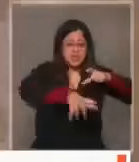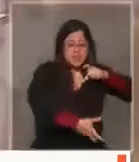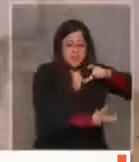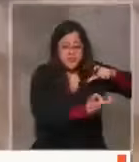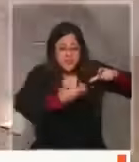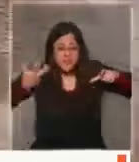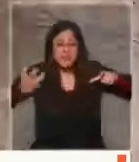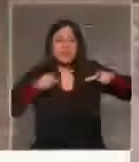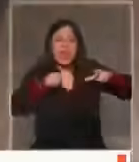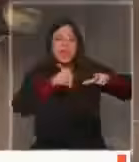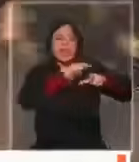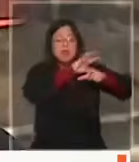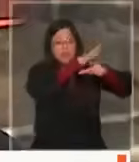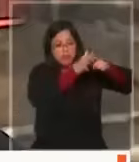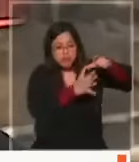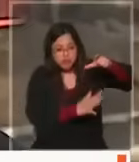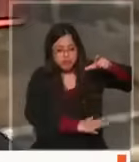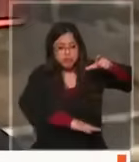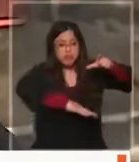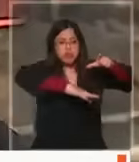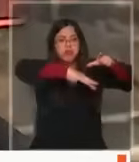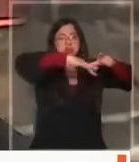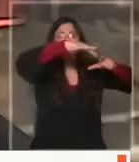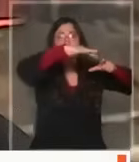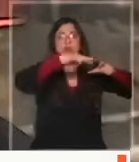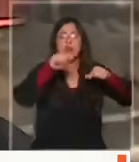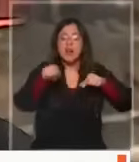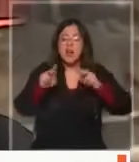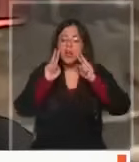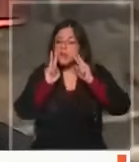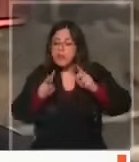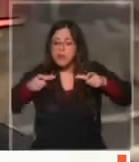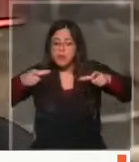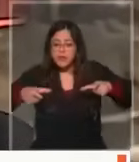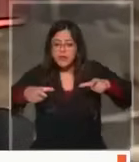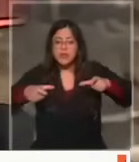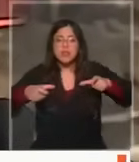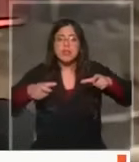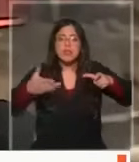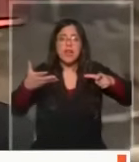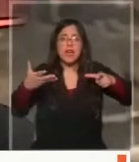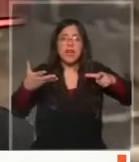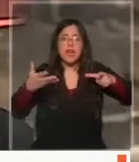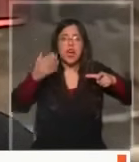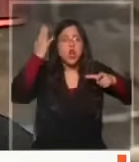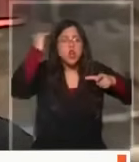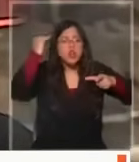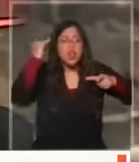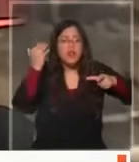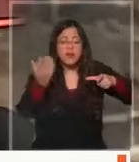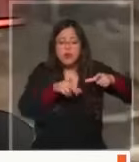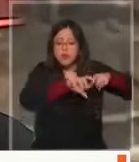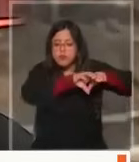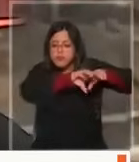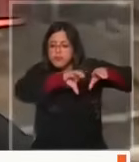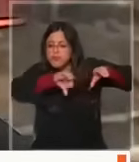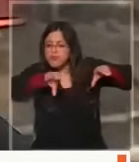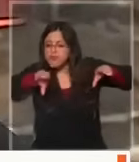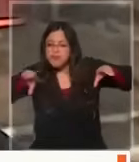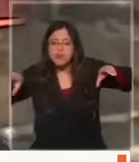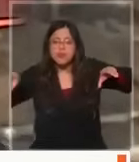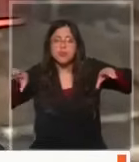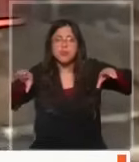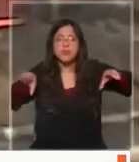las inundaciones pasadas. Por abajo nos encontramos con un colector que está obstruido. No sabemos todavía exactamente el tramo. Entramos tanto